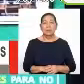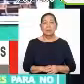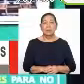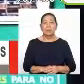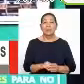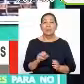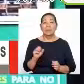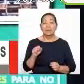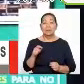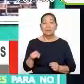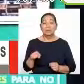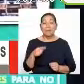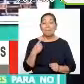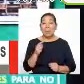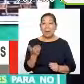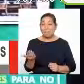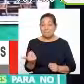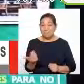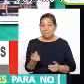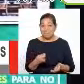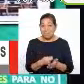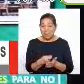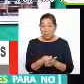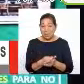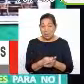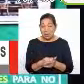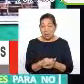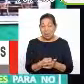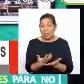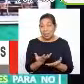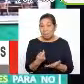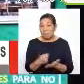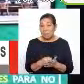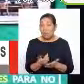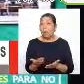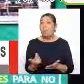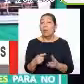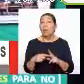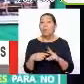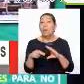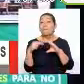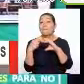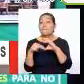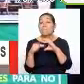Así es, efectivamente, para pedir un cupo extorsivo, le estaban mandando